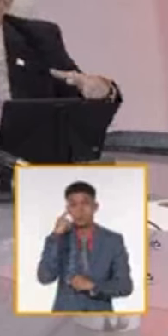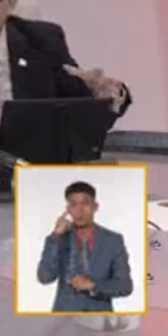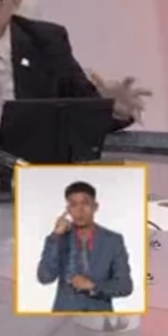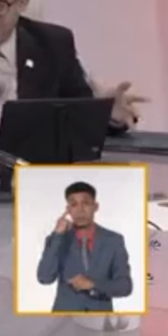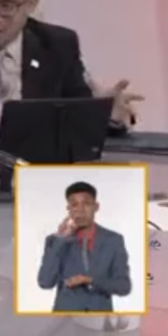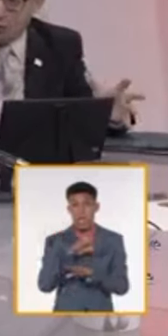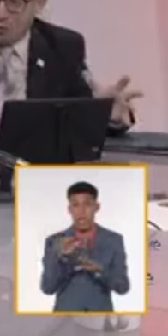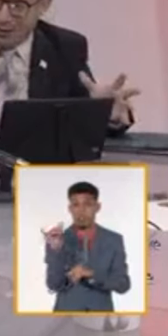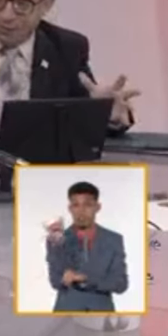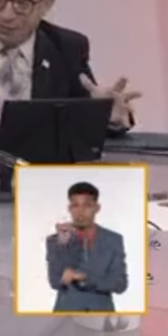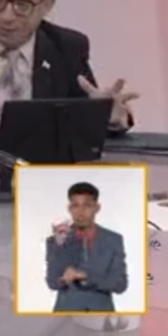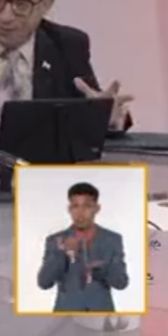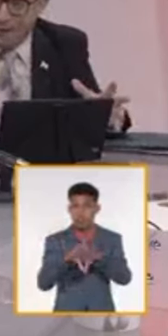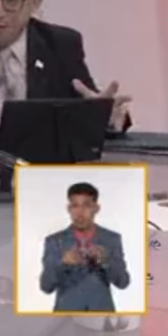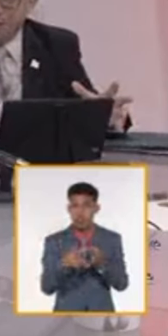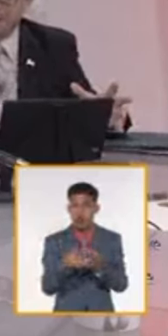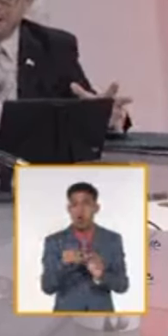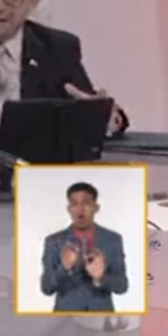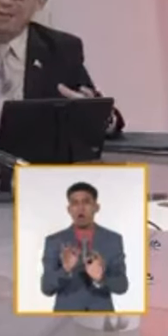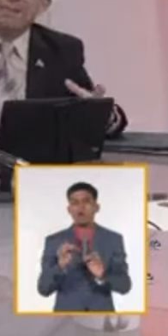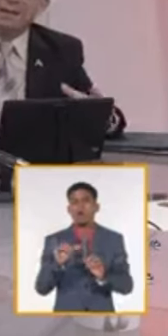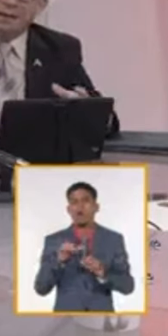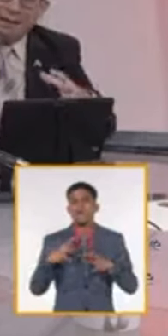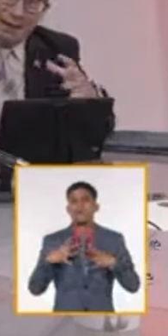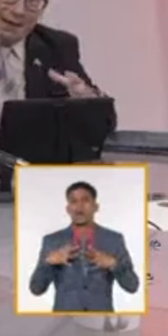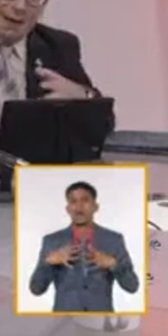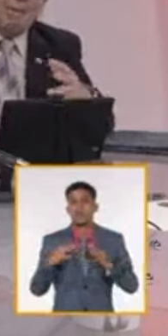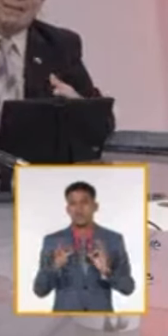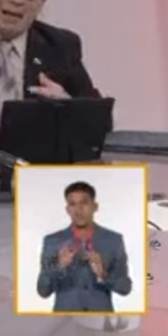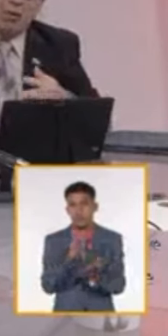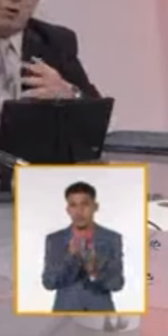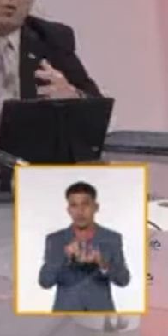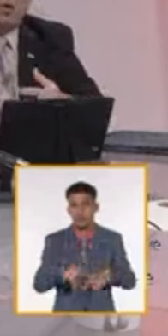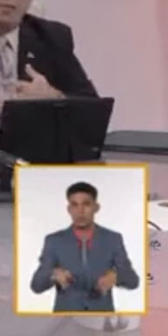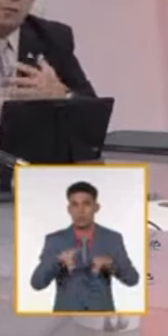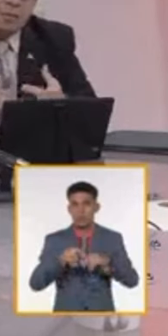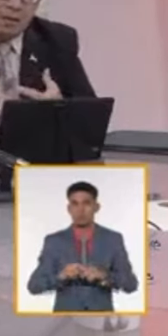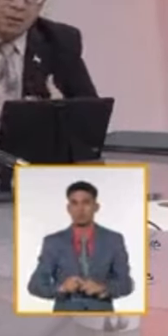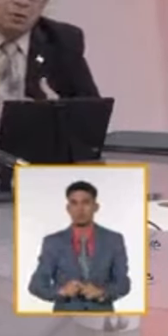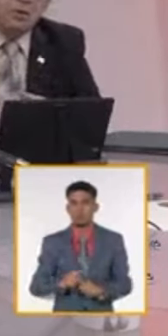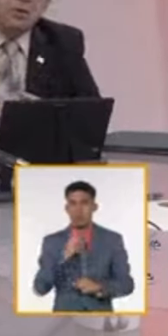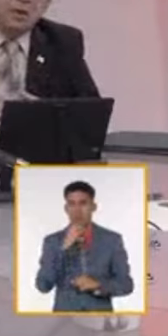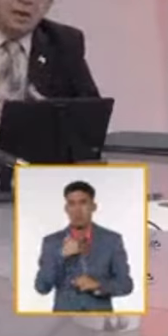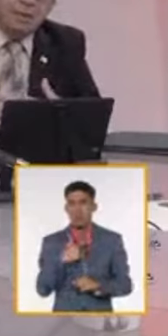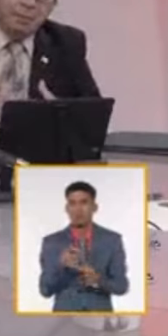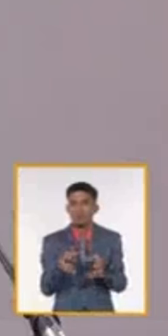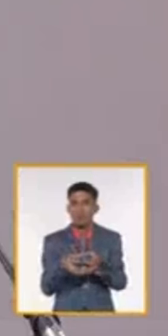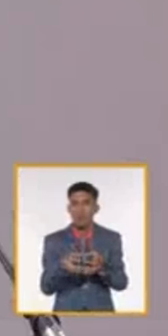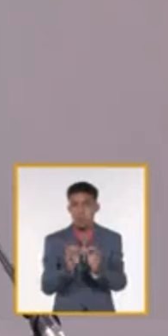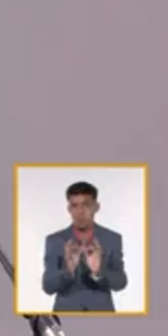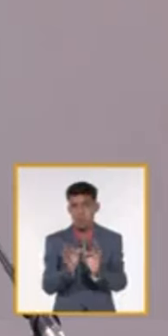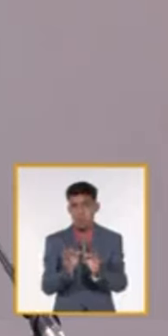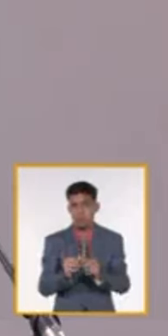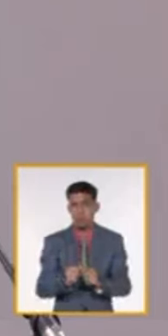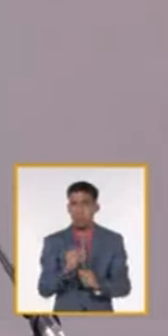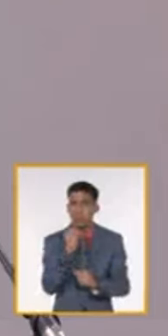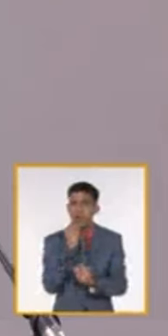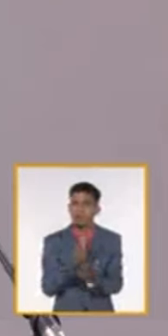periodo un poco de receso escolar, ¿no?, en las universidades. ¿Qué ha pasado? ¿Cómo el movimiento puede